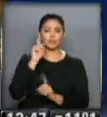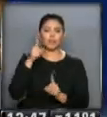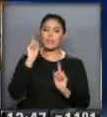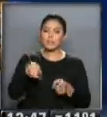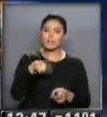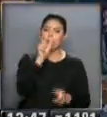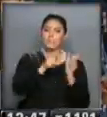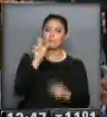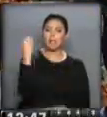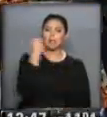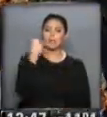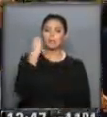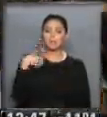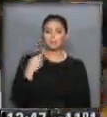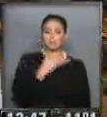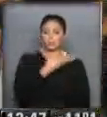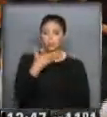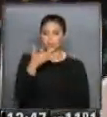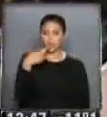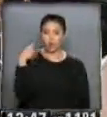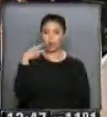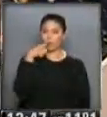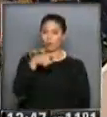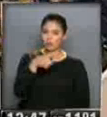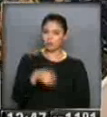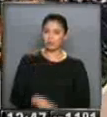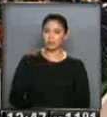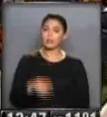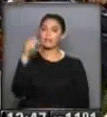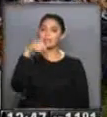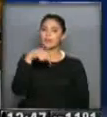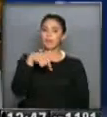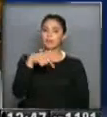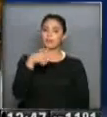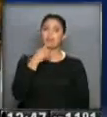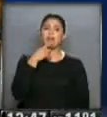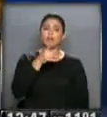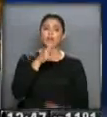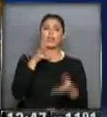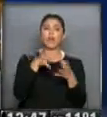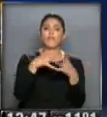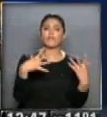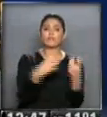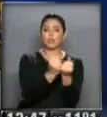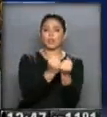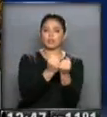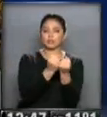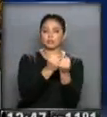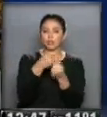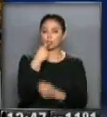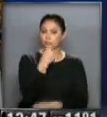máximos referentes sociales y que al mismo tiempo que intenta desprestigiar el trabajo de la fundación María de los